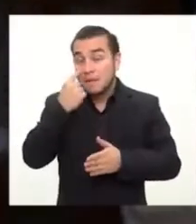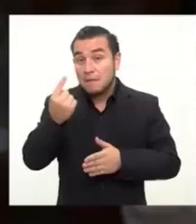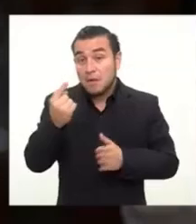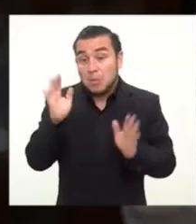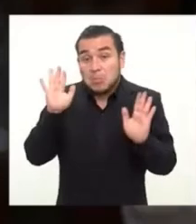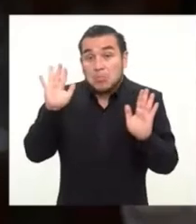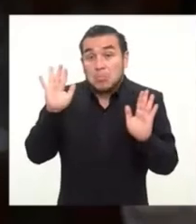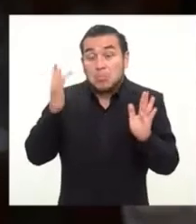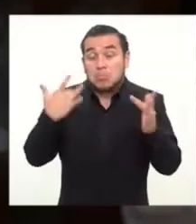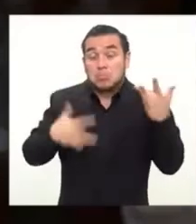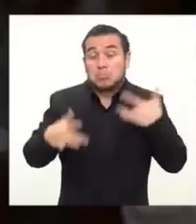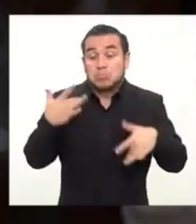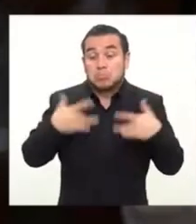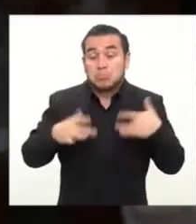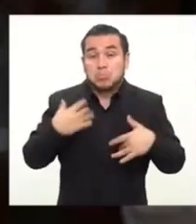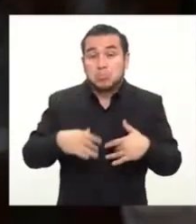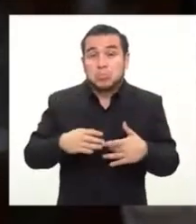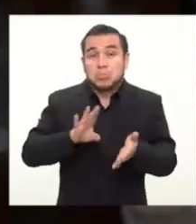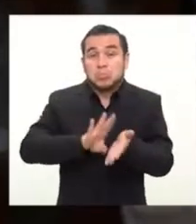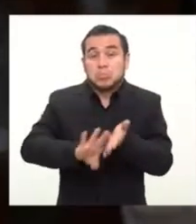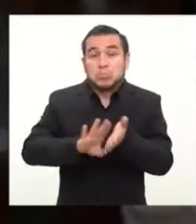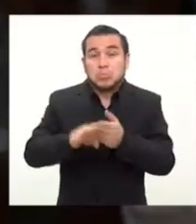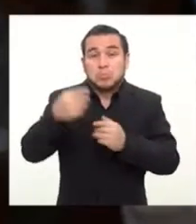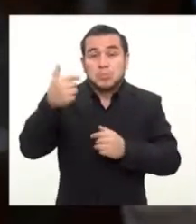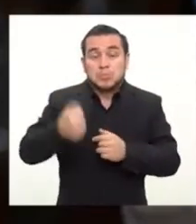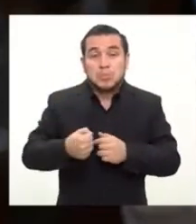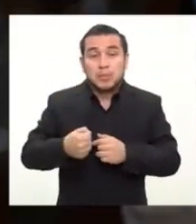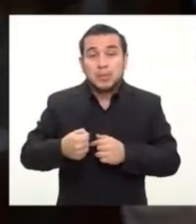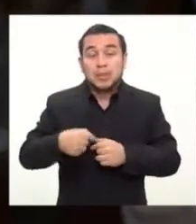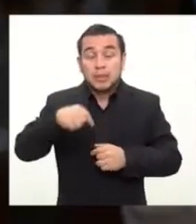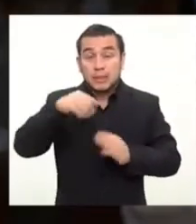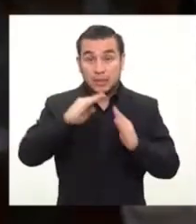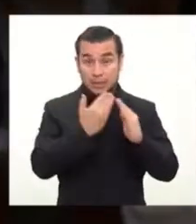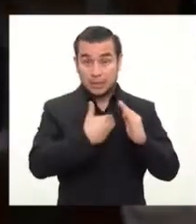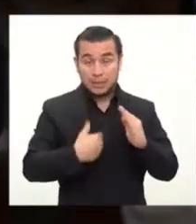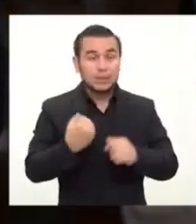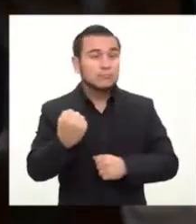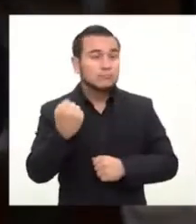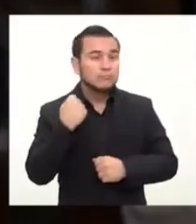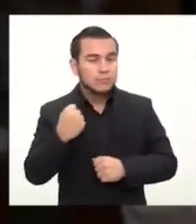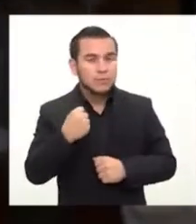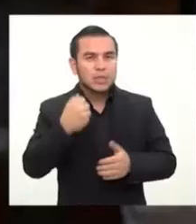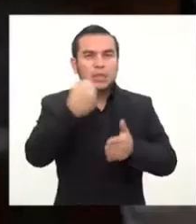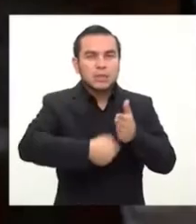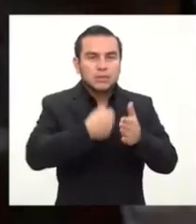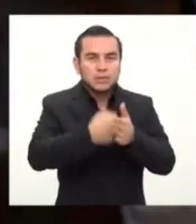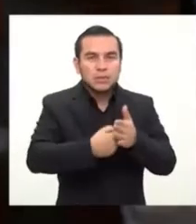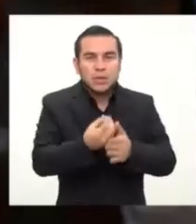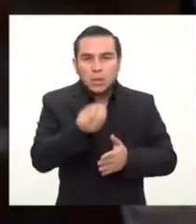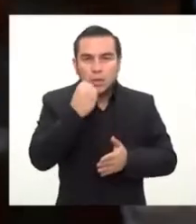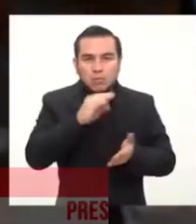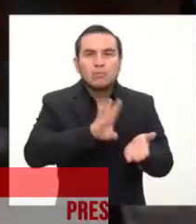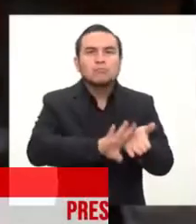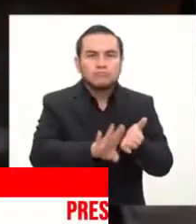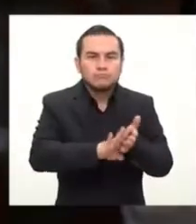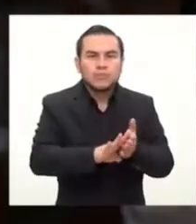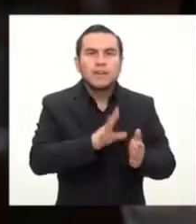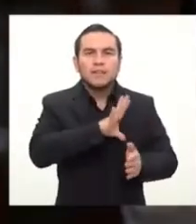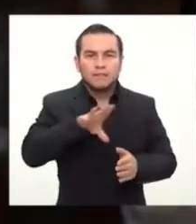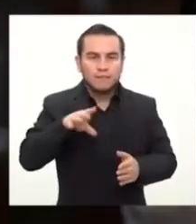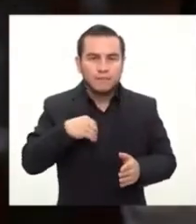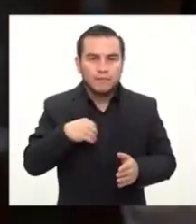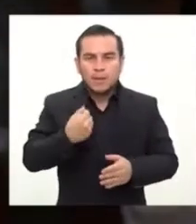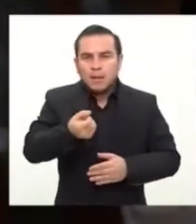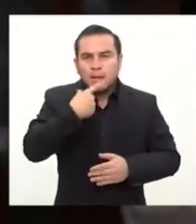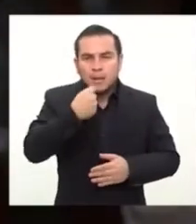ellos cómo se pagan a los diputados y nosotros vamos a comprar comida para la población vamos a comprar medicinas para nuestros hospitales vamos a comprar